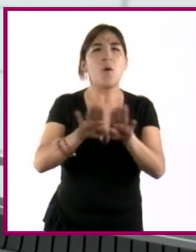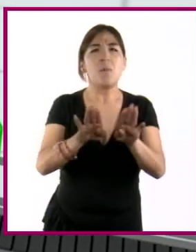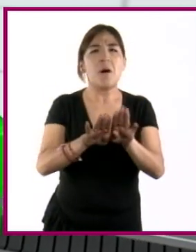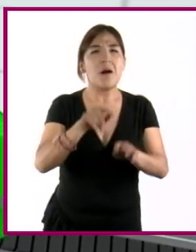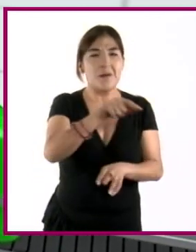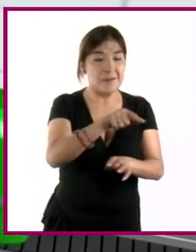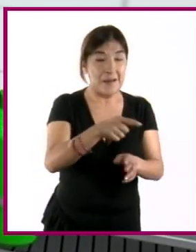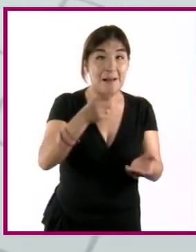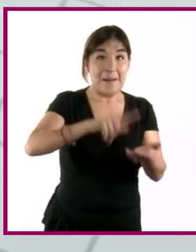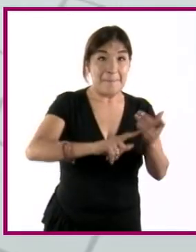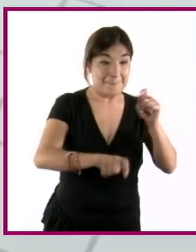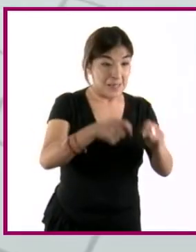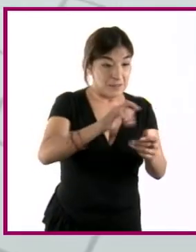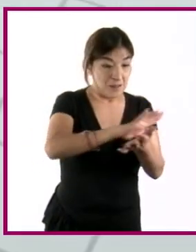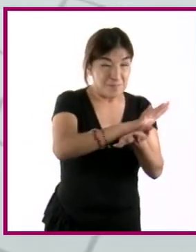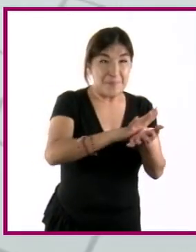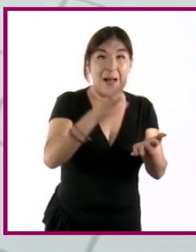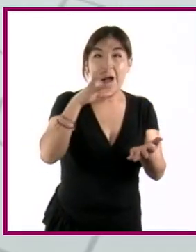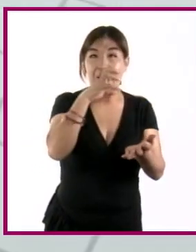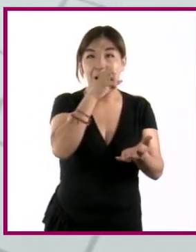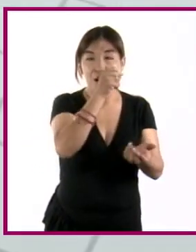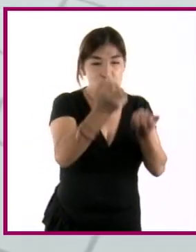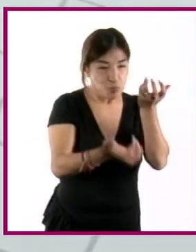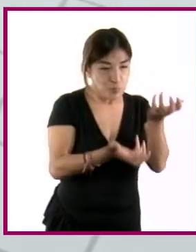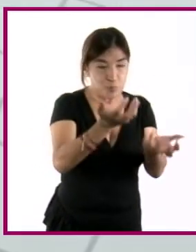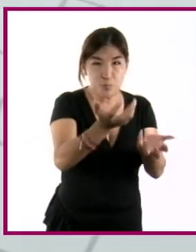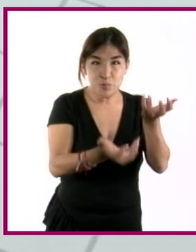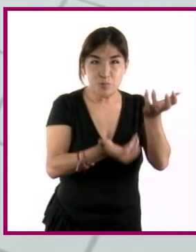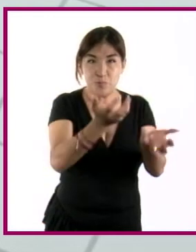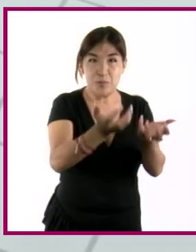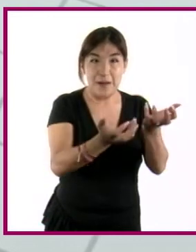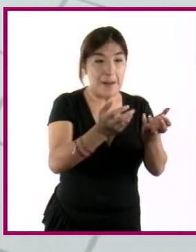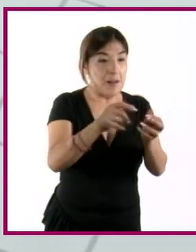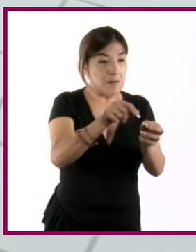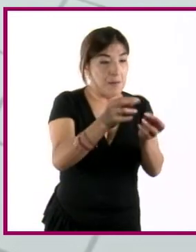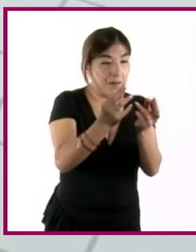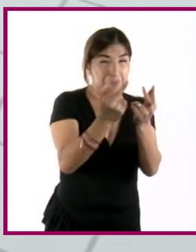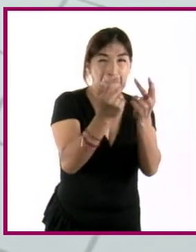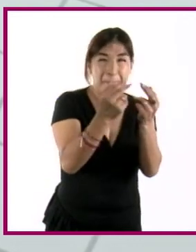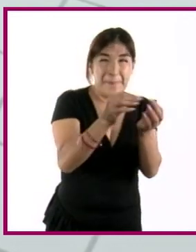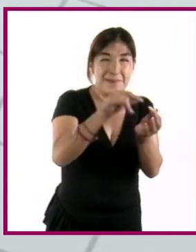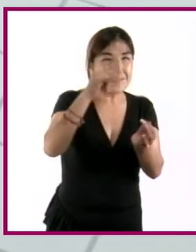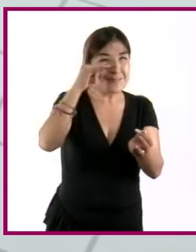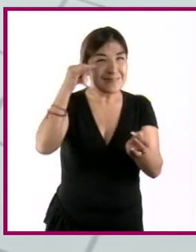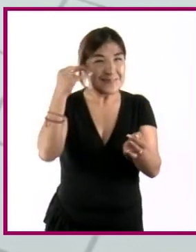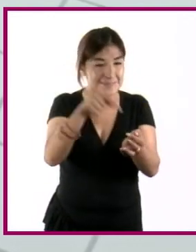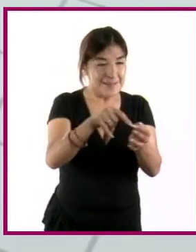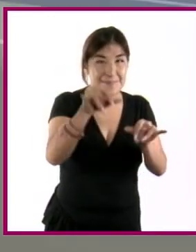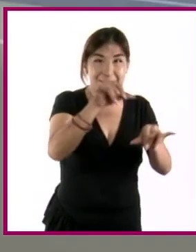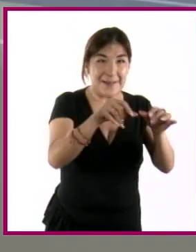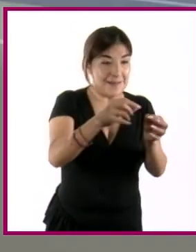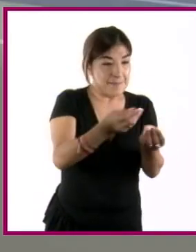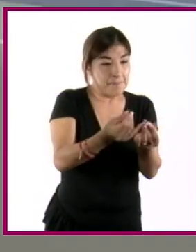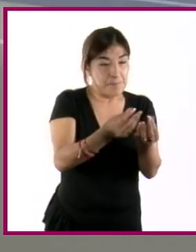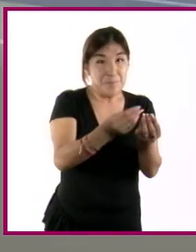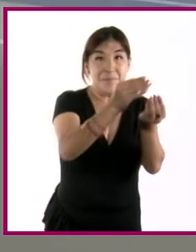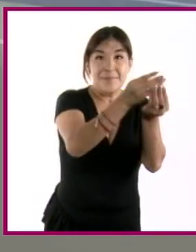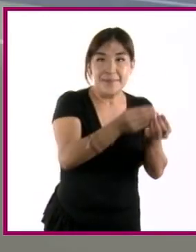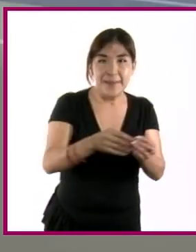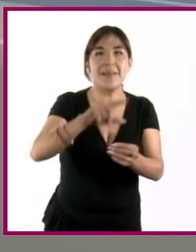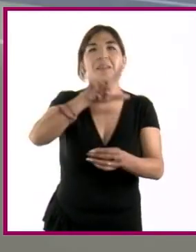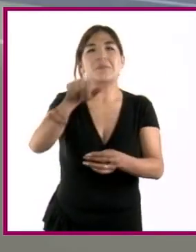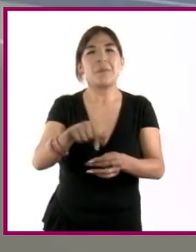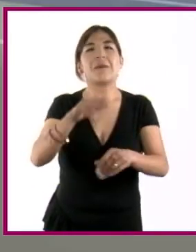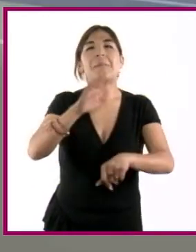el material plástico mediante calor o catalizadores hasta romper las macromoléculas que lo forman y conseguir moléculas más